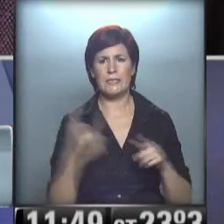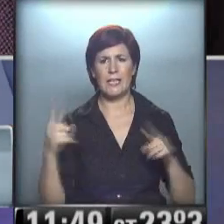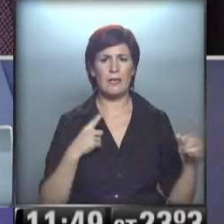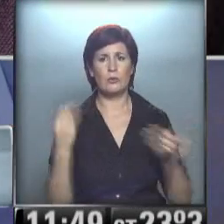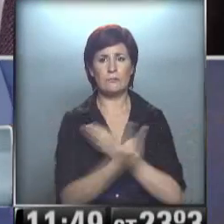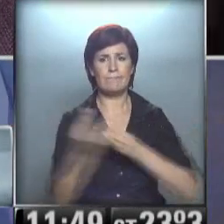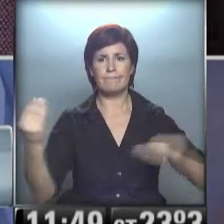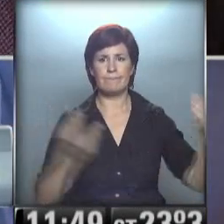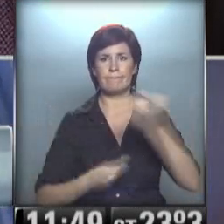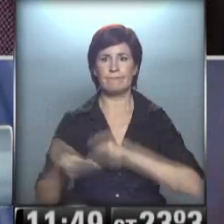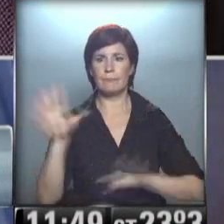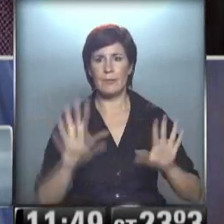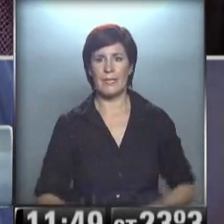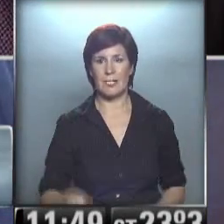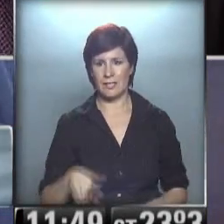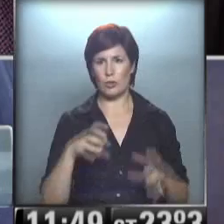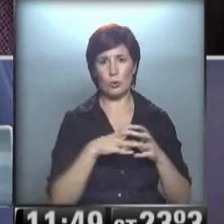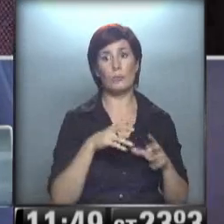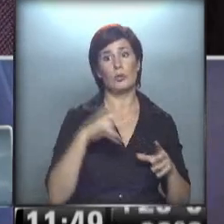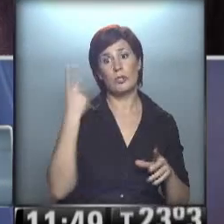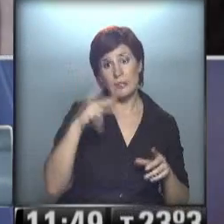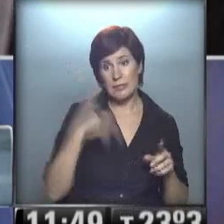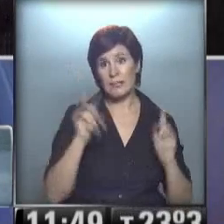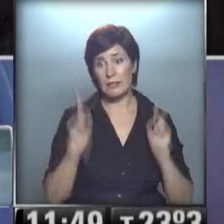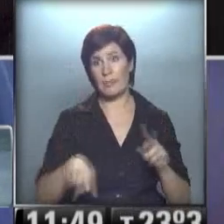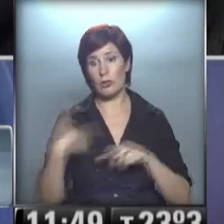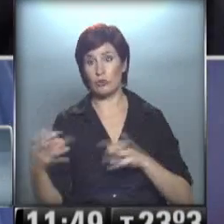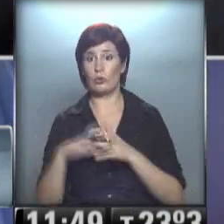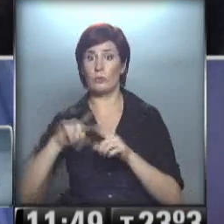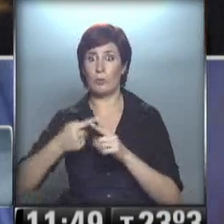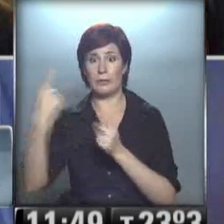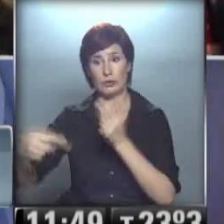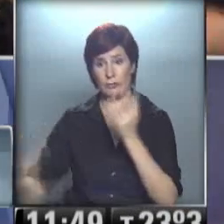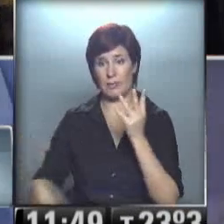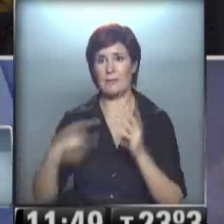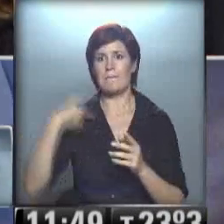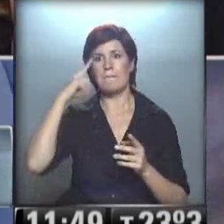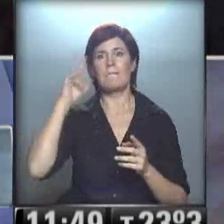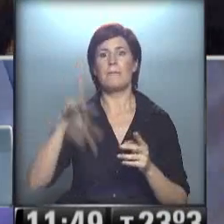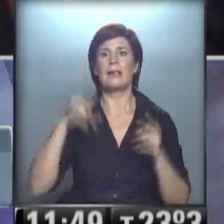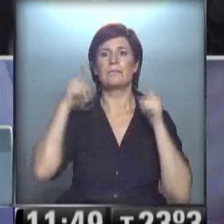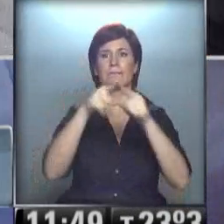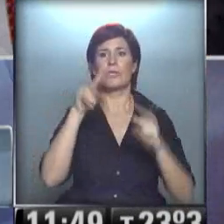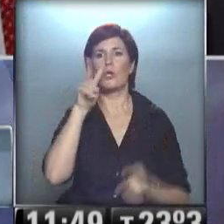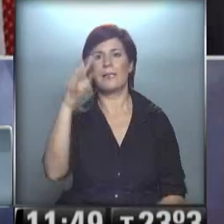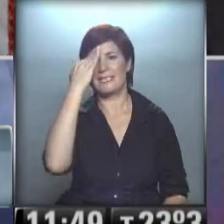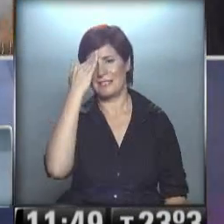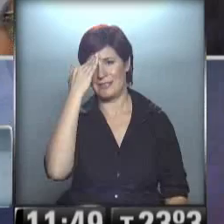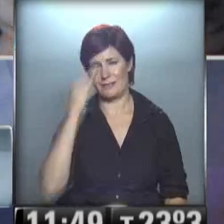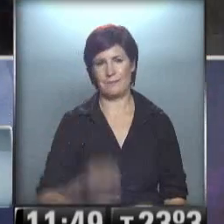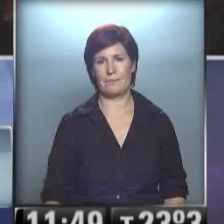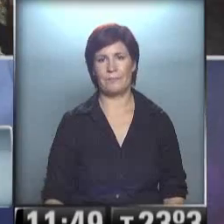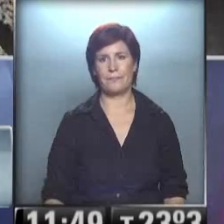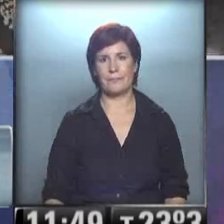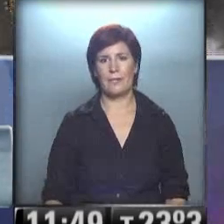reposicionamientos dentro del kirchnerismo, en las otras fuerzas políticas de cara al 2015. Claro. Y Lo que marcaban muy bien tanto Agustín Rossi